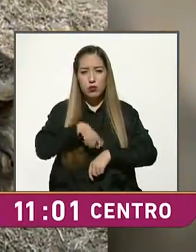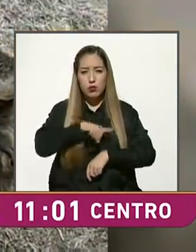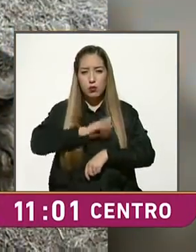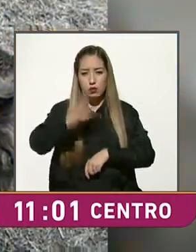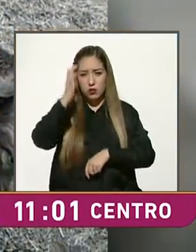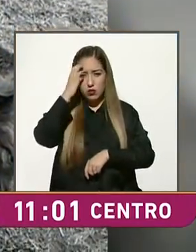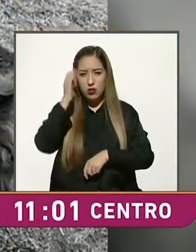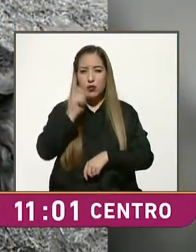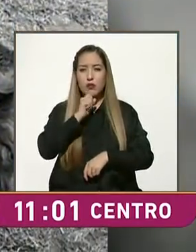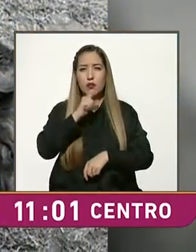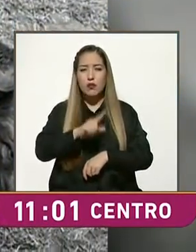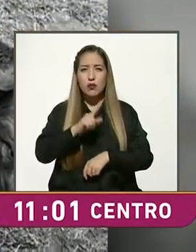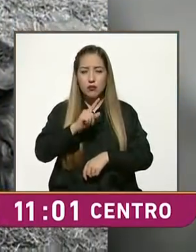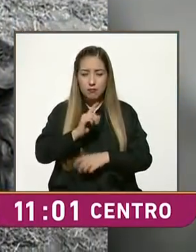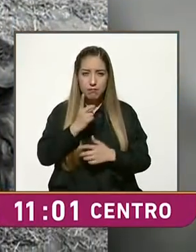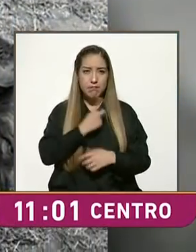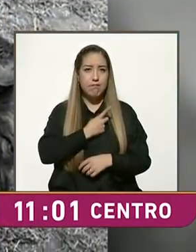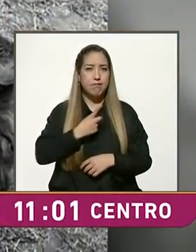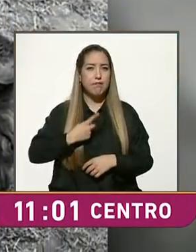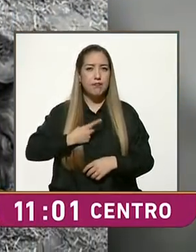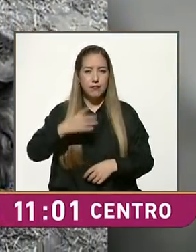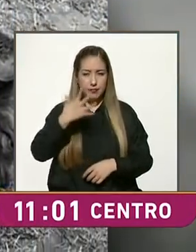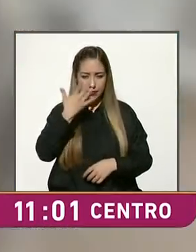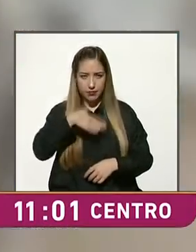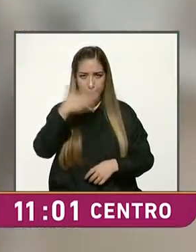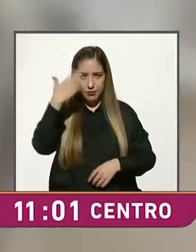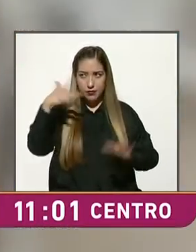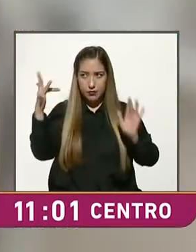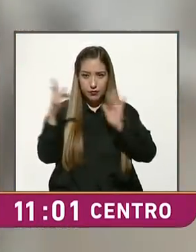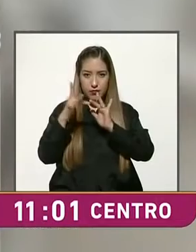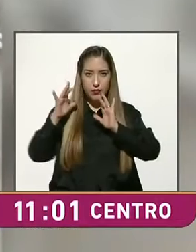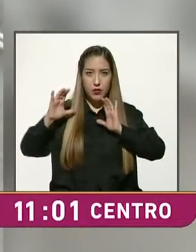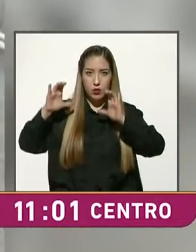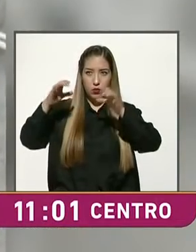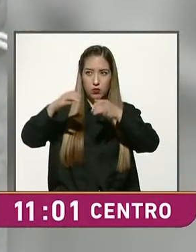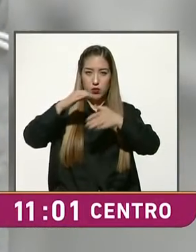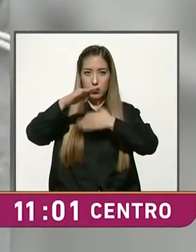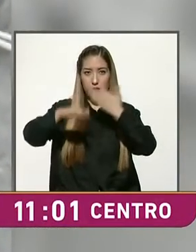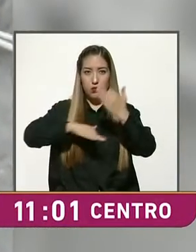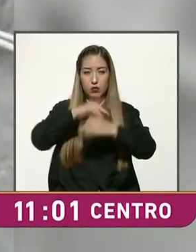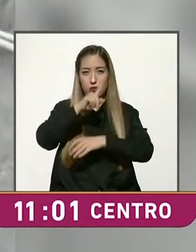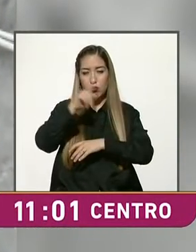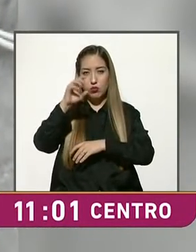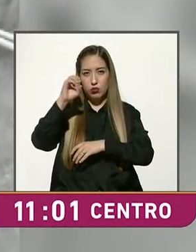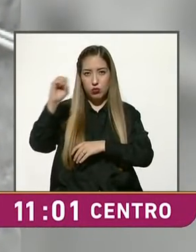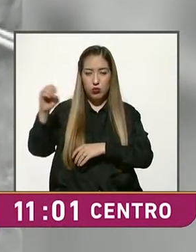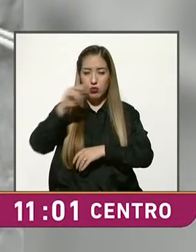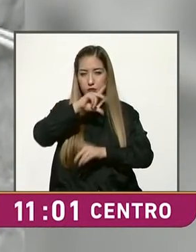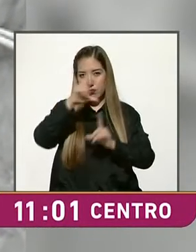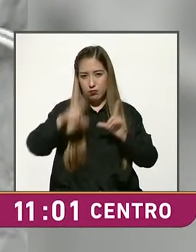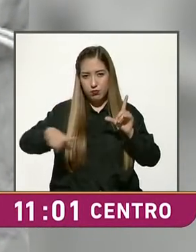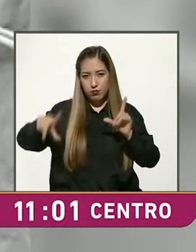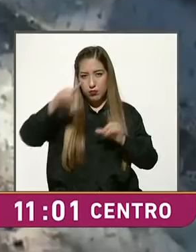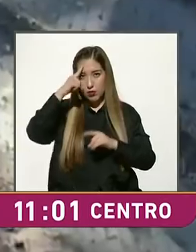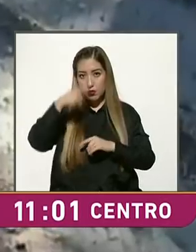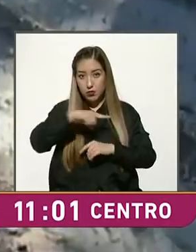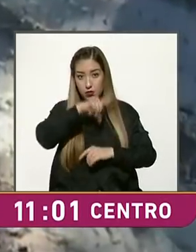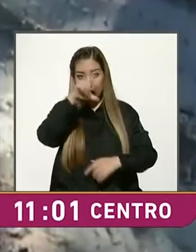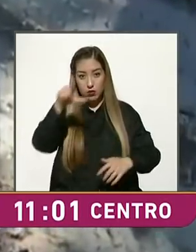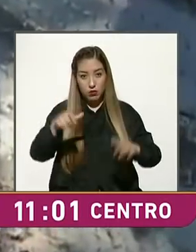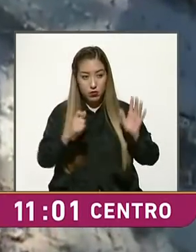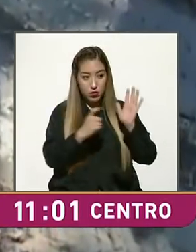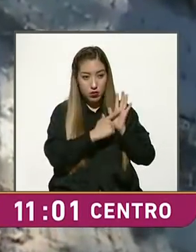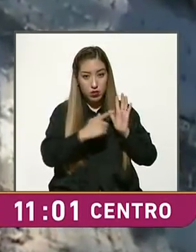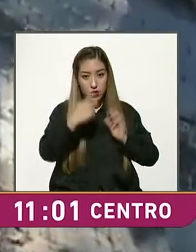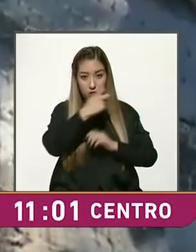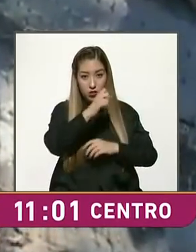Asimismo, se ha establecido comunicación con distintas organizaciones y zoológicos del país para que una vez determinada la situación legal de los